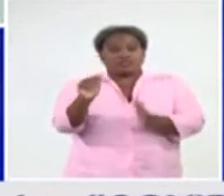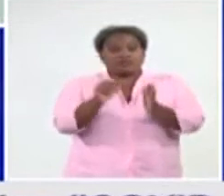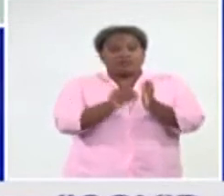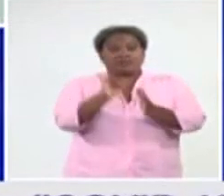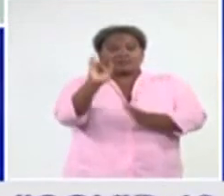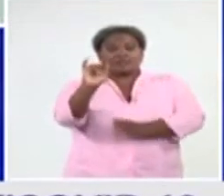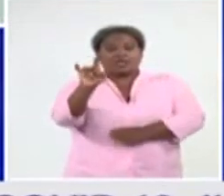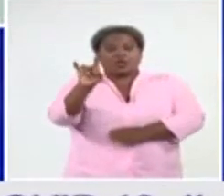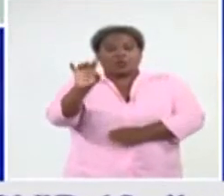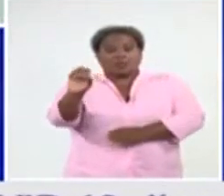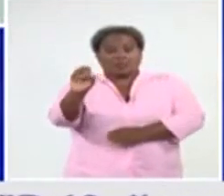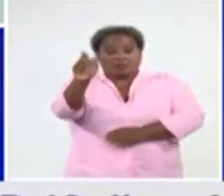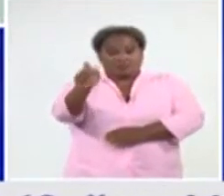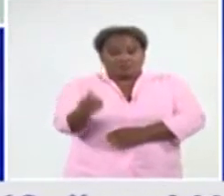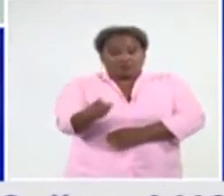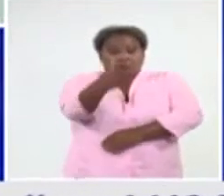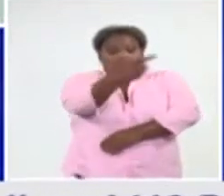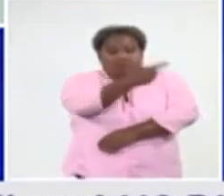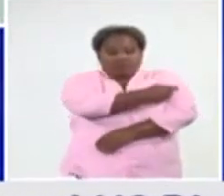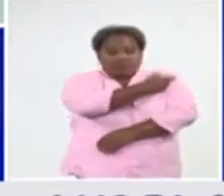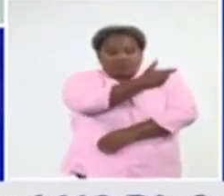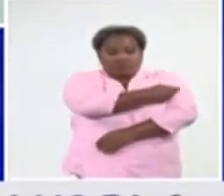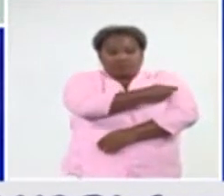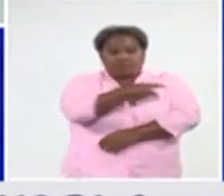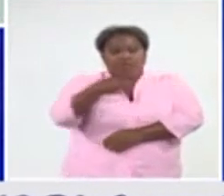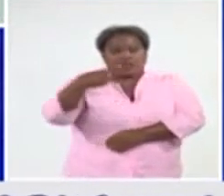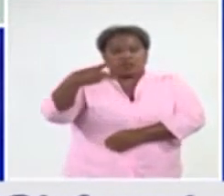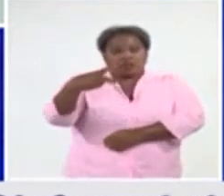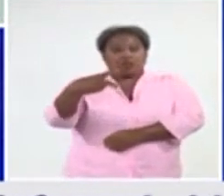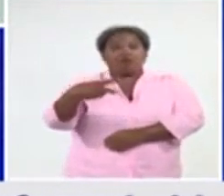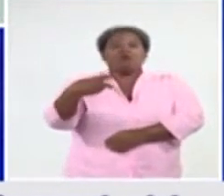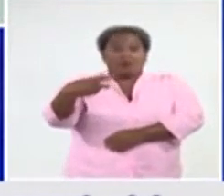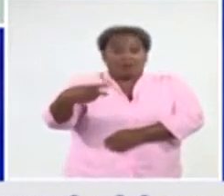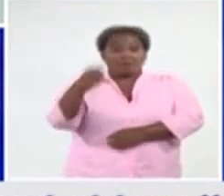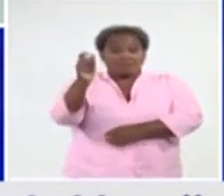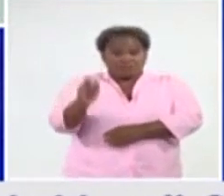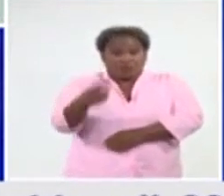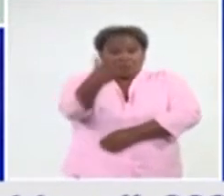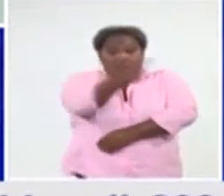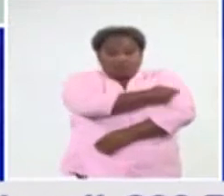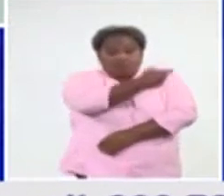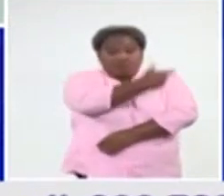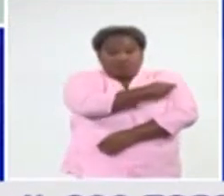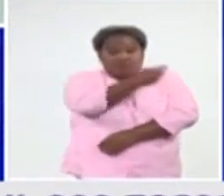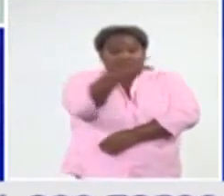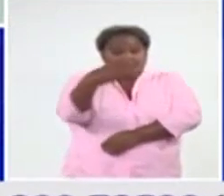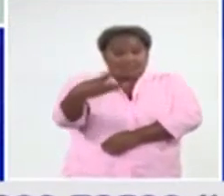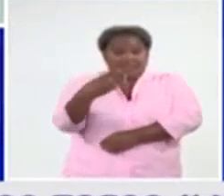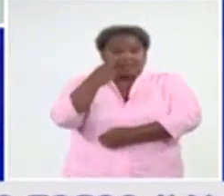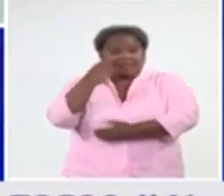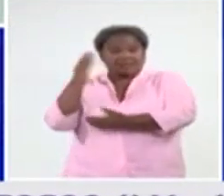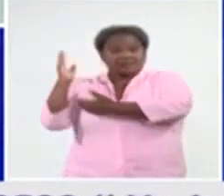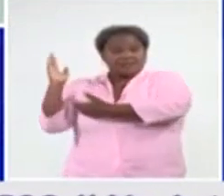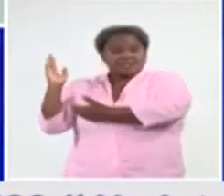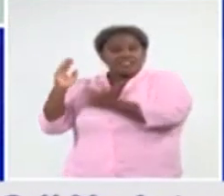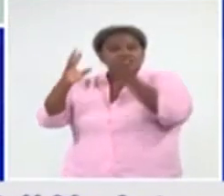2.813.690 personas que han recibido las 3 dosis de los candidatos